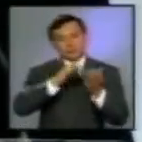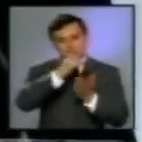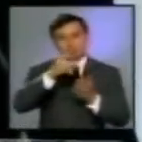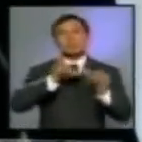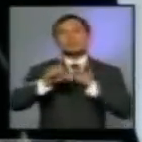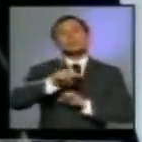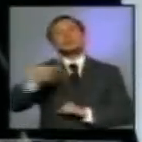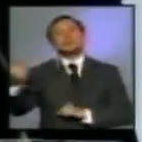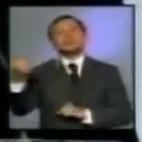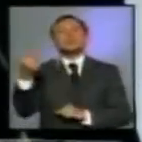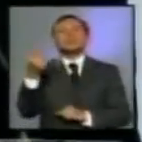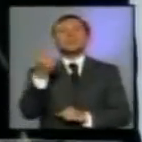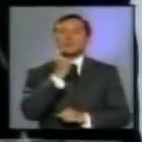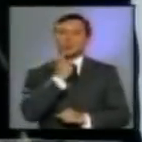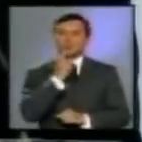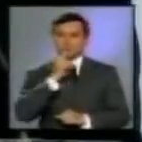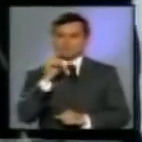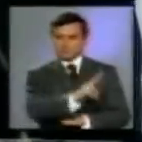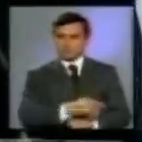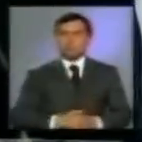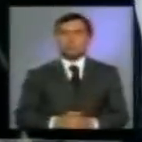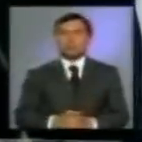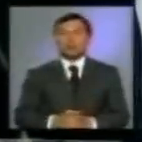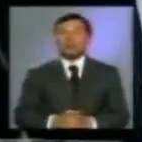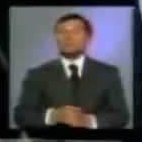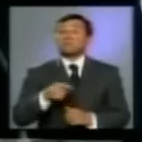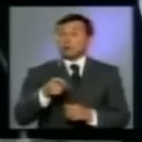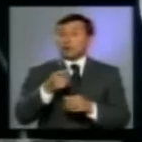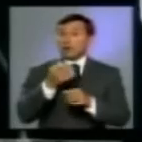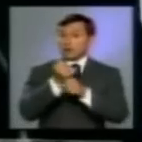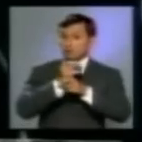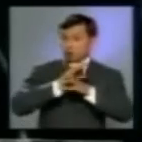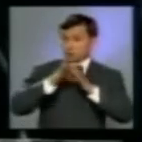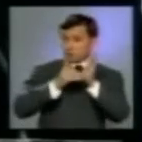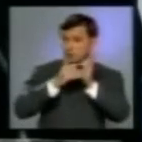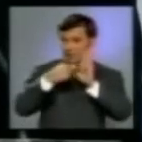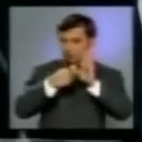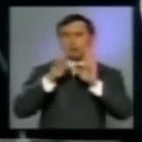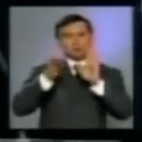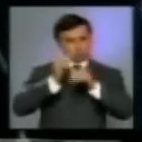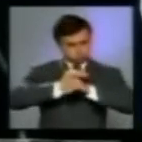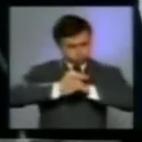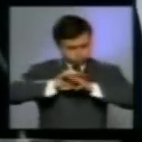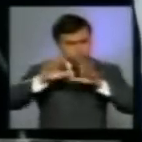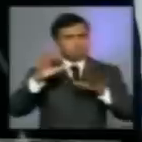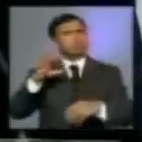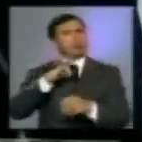Esta información es publicada, hay hasta un libro, está a